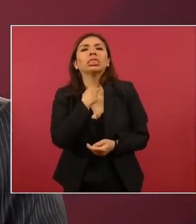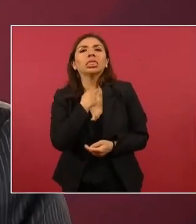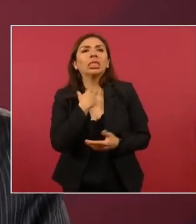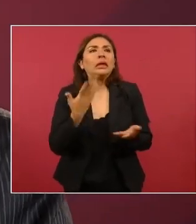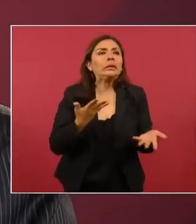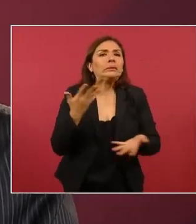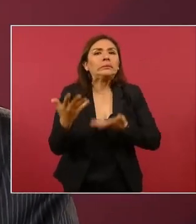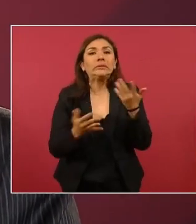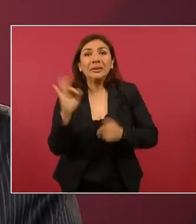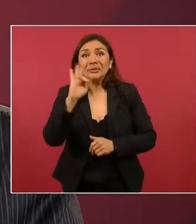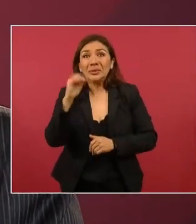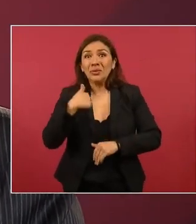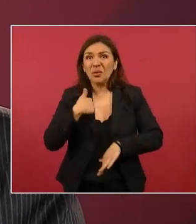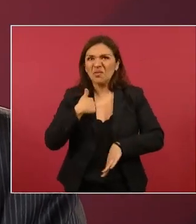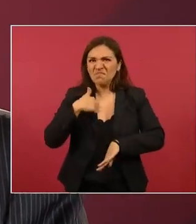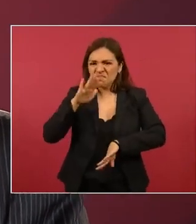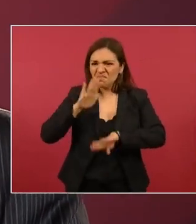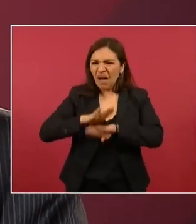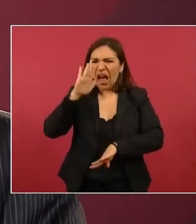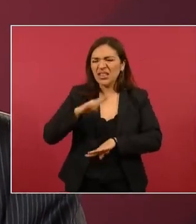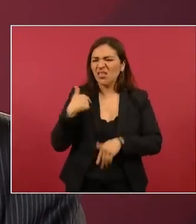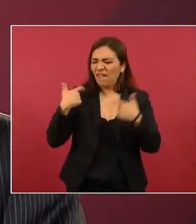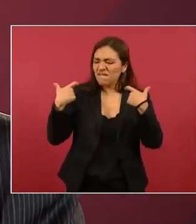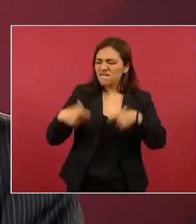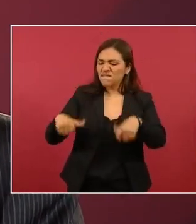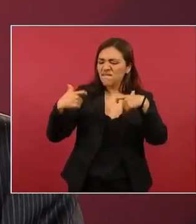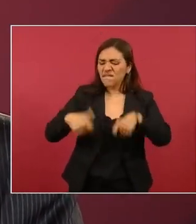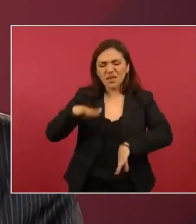Si yo tuviese más dinero que lo de Mola,